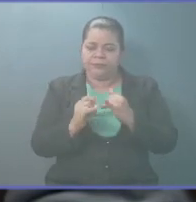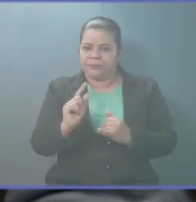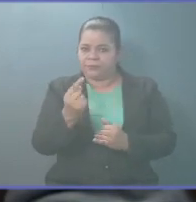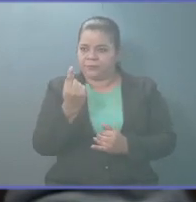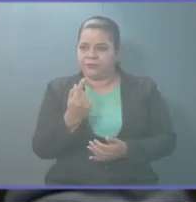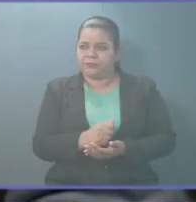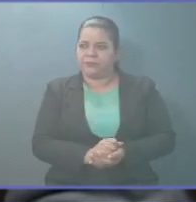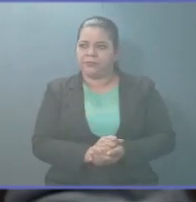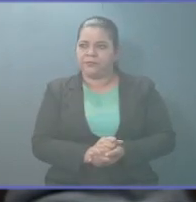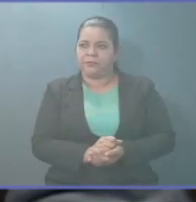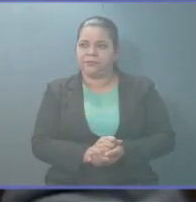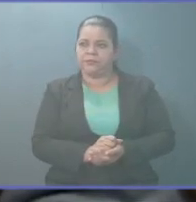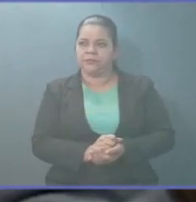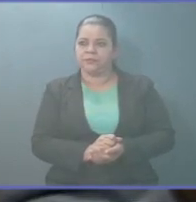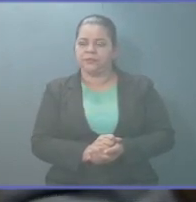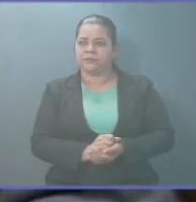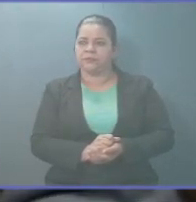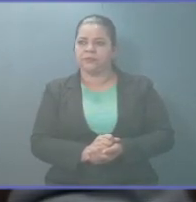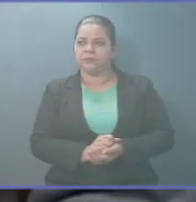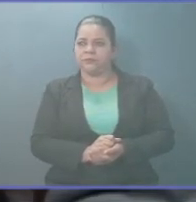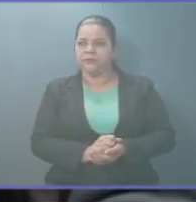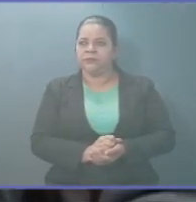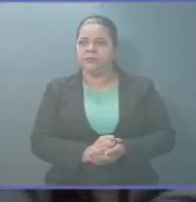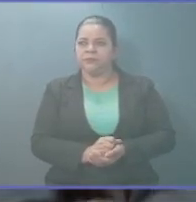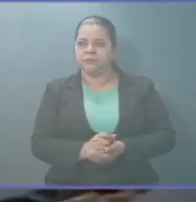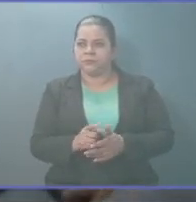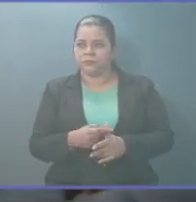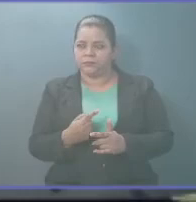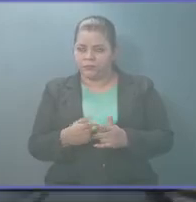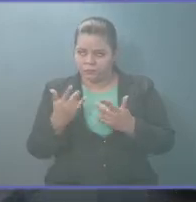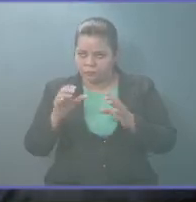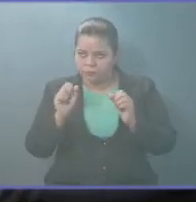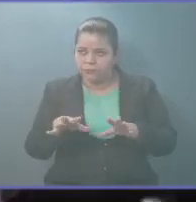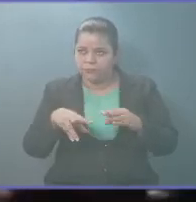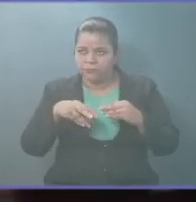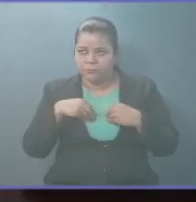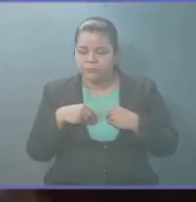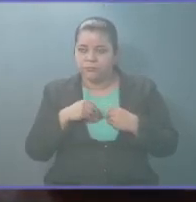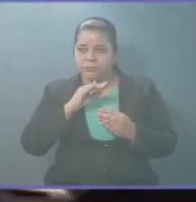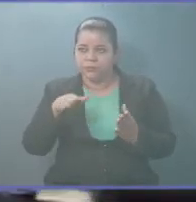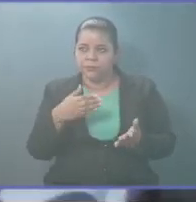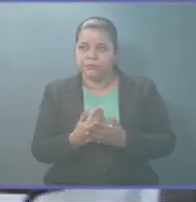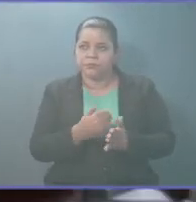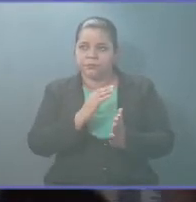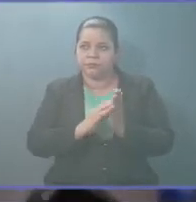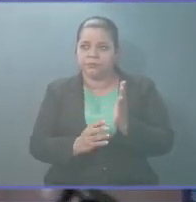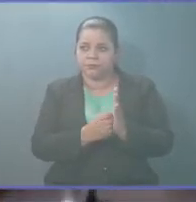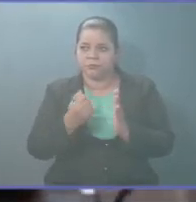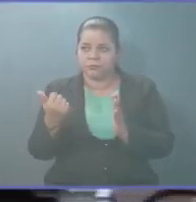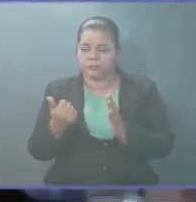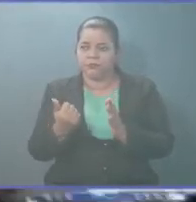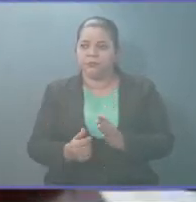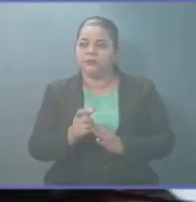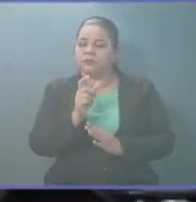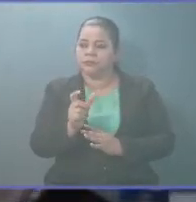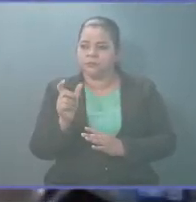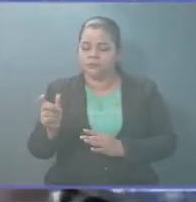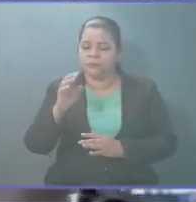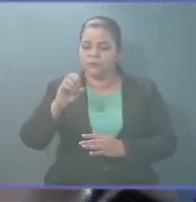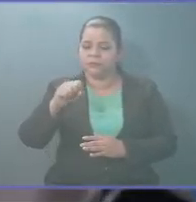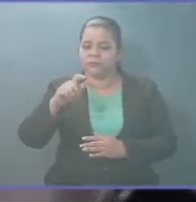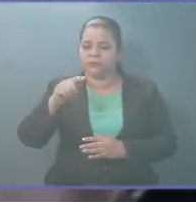Ok. Entonces su propuesta sería aceptar la observación eliminando la palabra